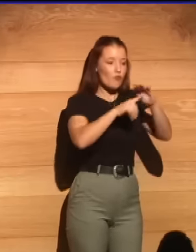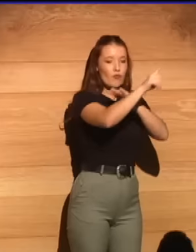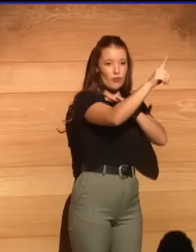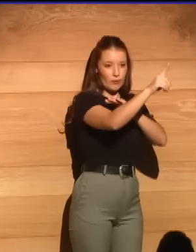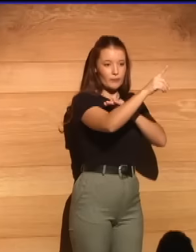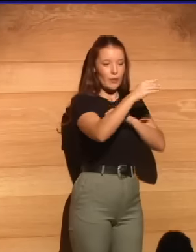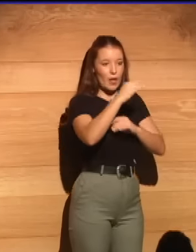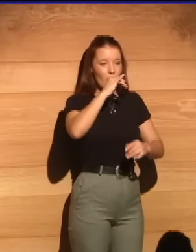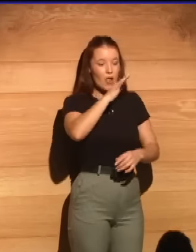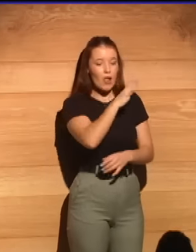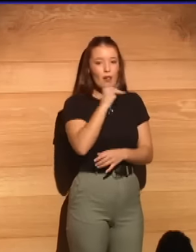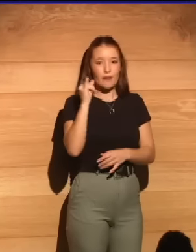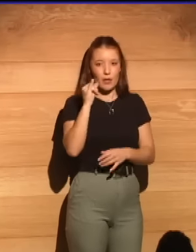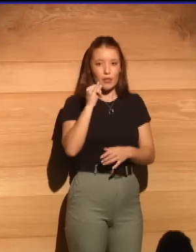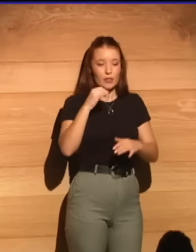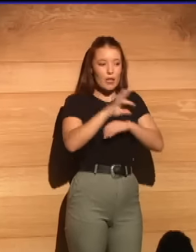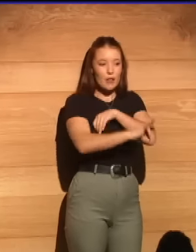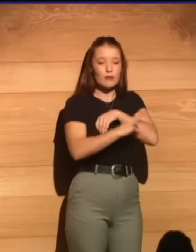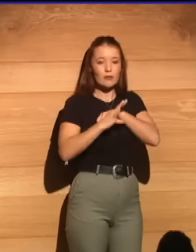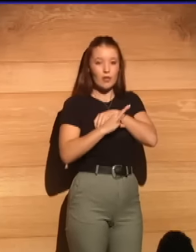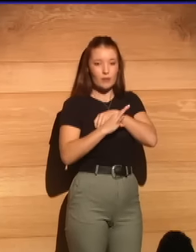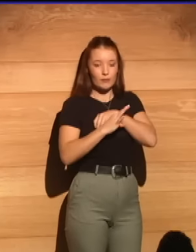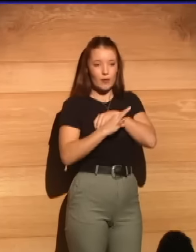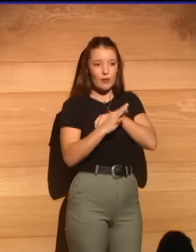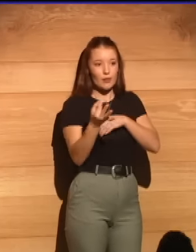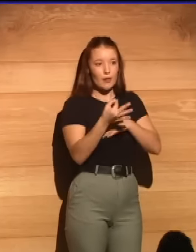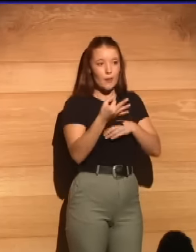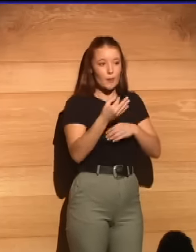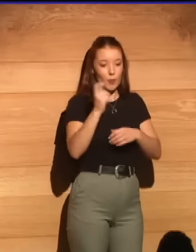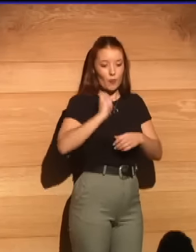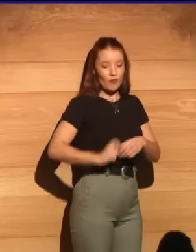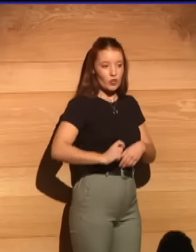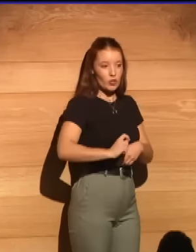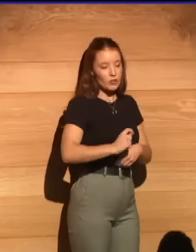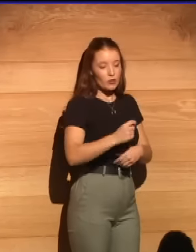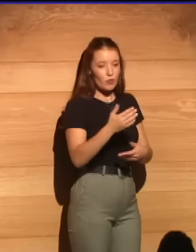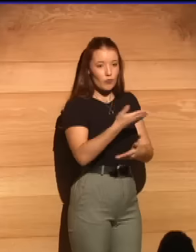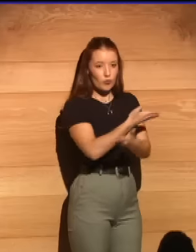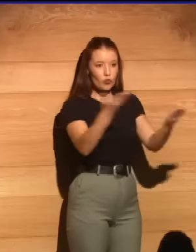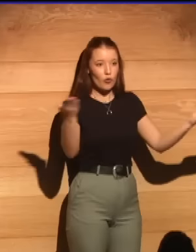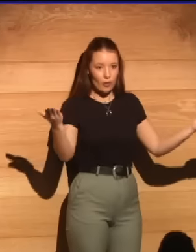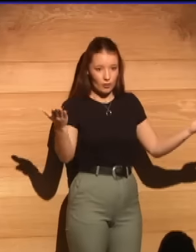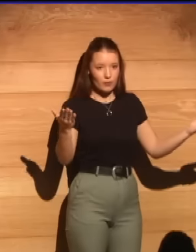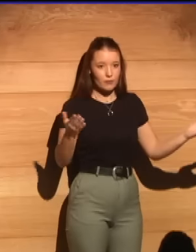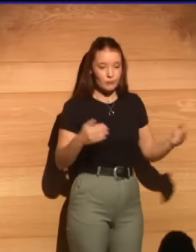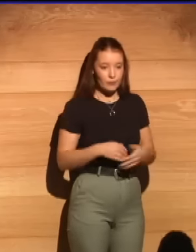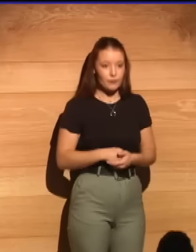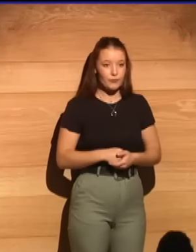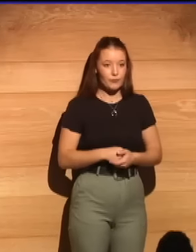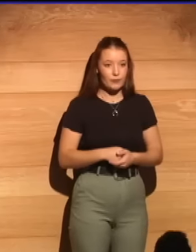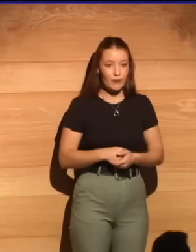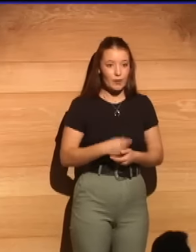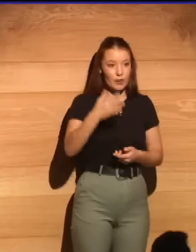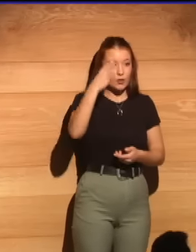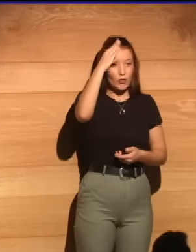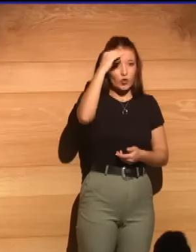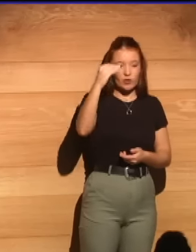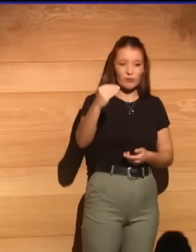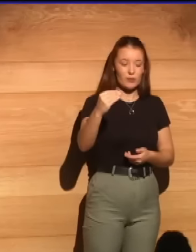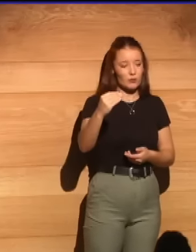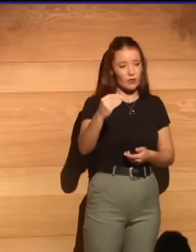transversales que deben intentar llegar a todas las profesiones, ¿no? Porque lo más importante son, más que los conocimientos que pasan